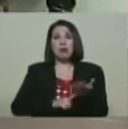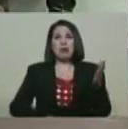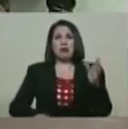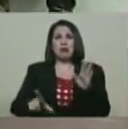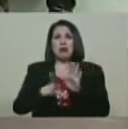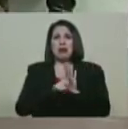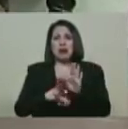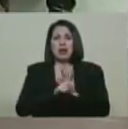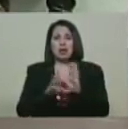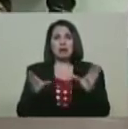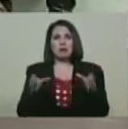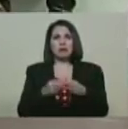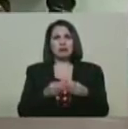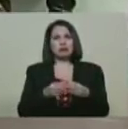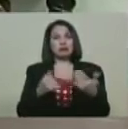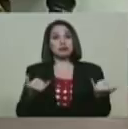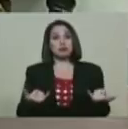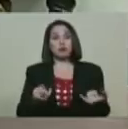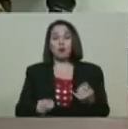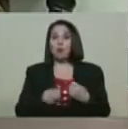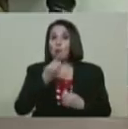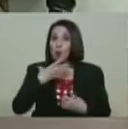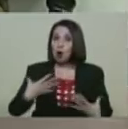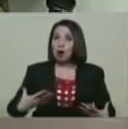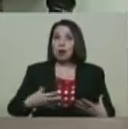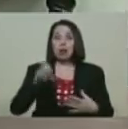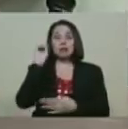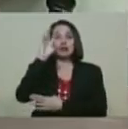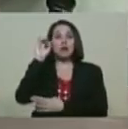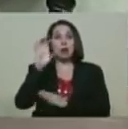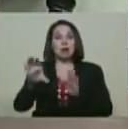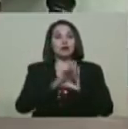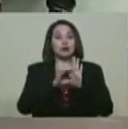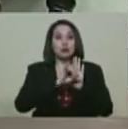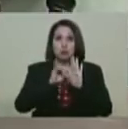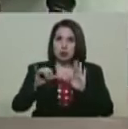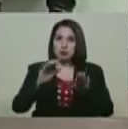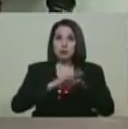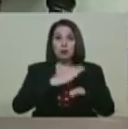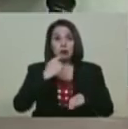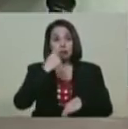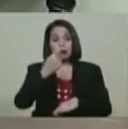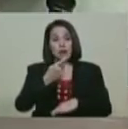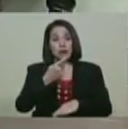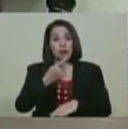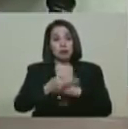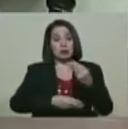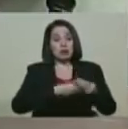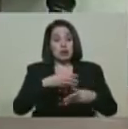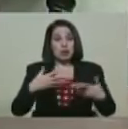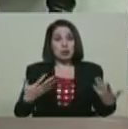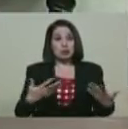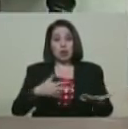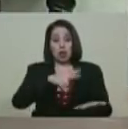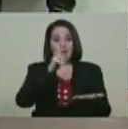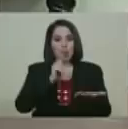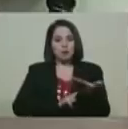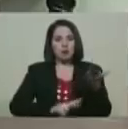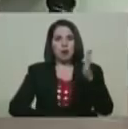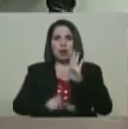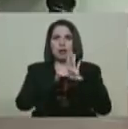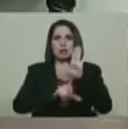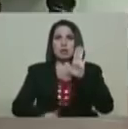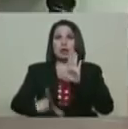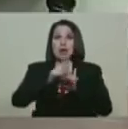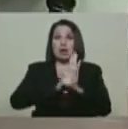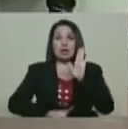leyes vitales en su aplicación para la vida nacional. ¿Por qué digo en su aplicación? Porque una vez que se aprueban leyes de